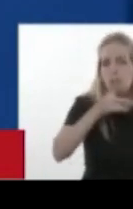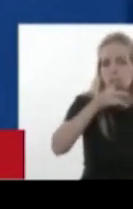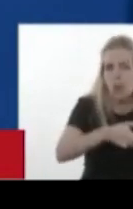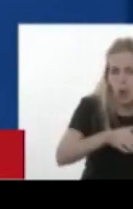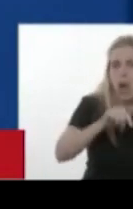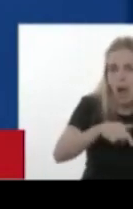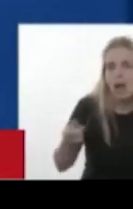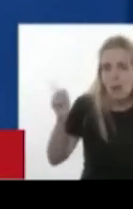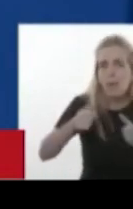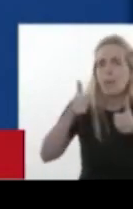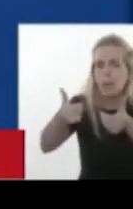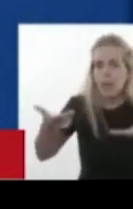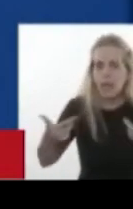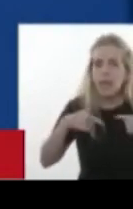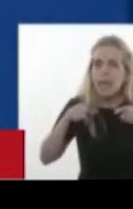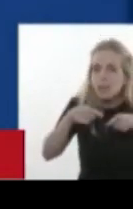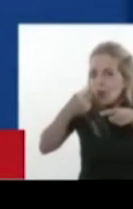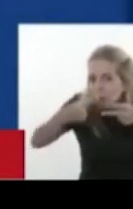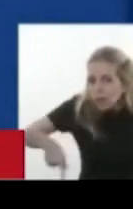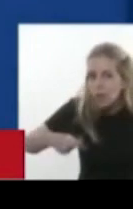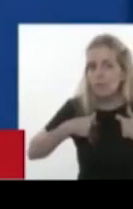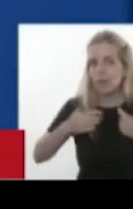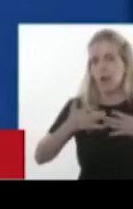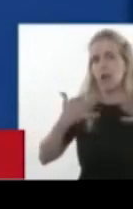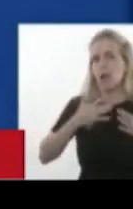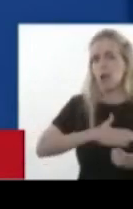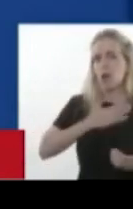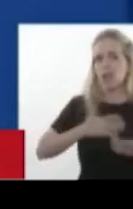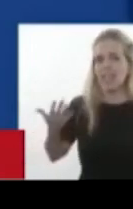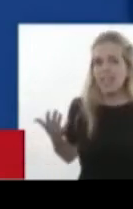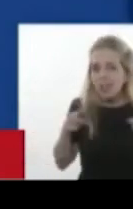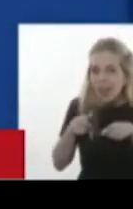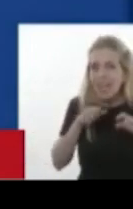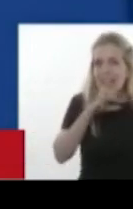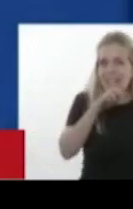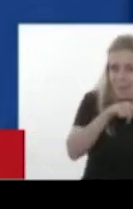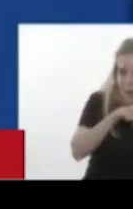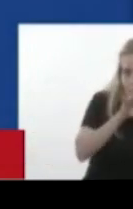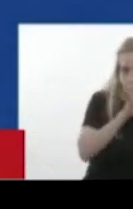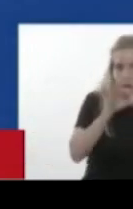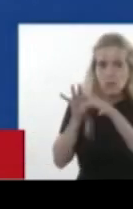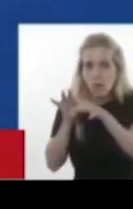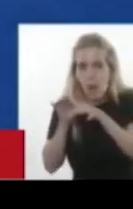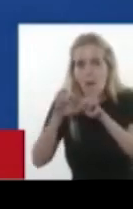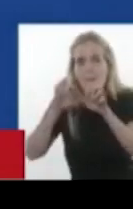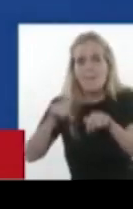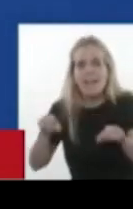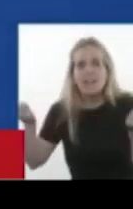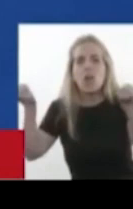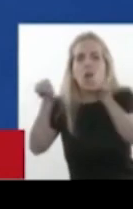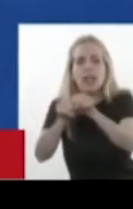Y a mí esto me alegra enormemente. Esto está acompañado de otro plan, que es el plan de conectividad, que es